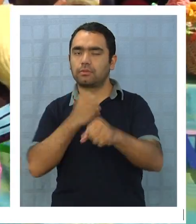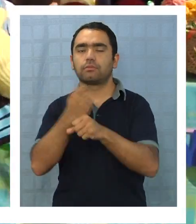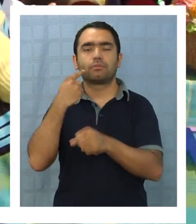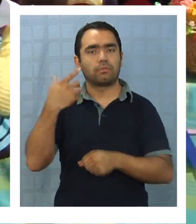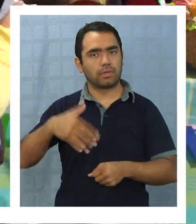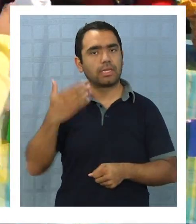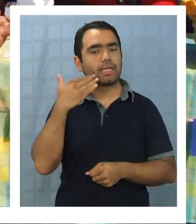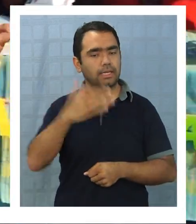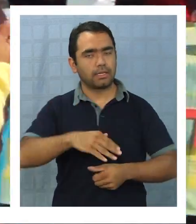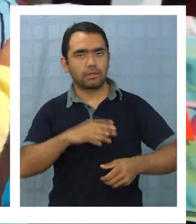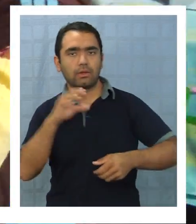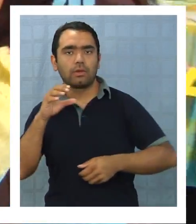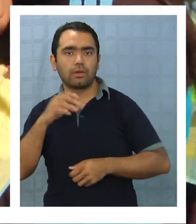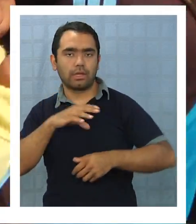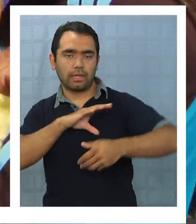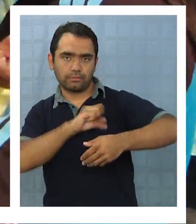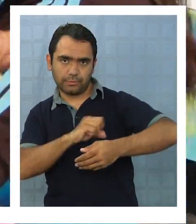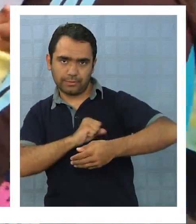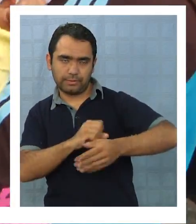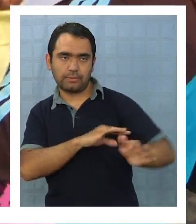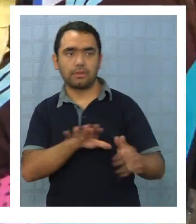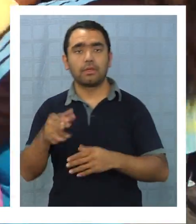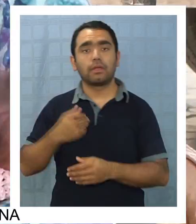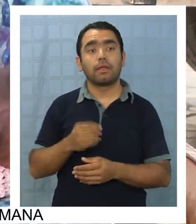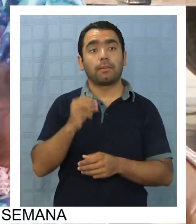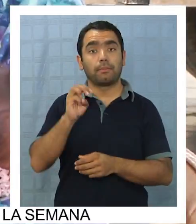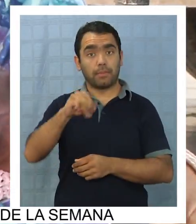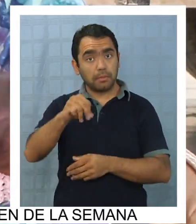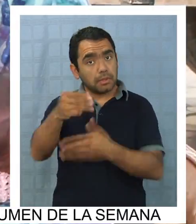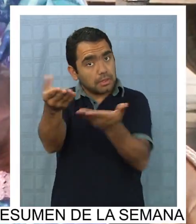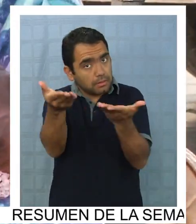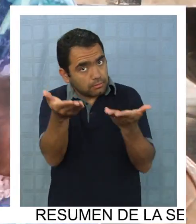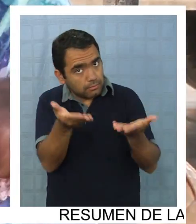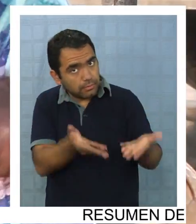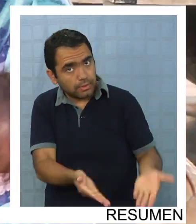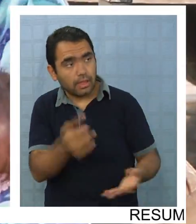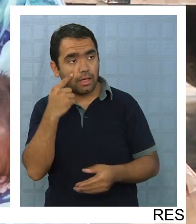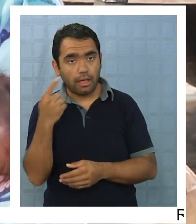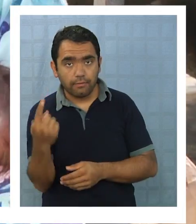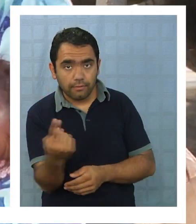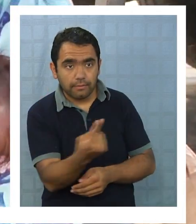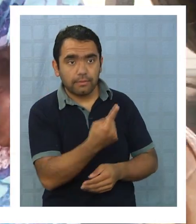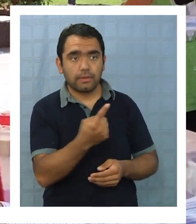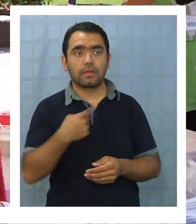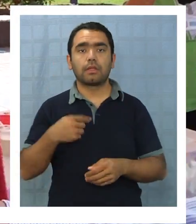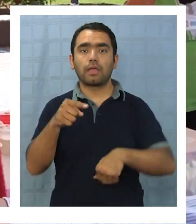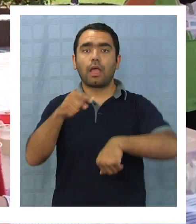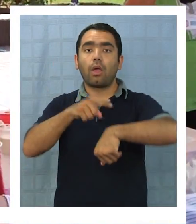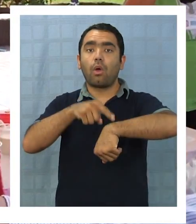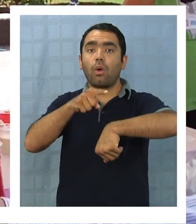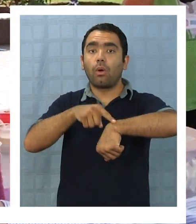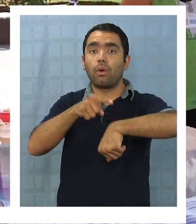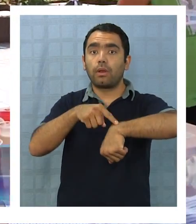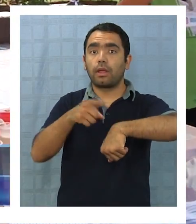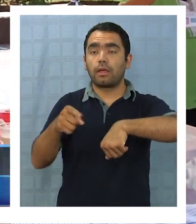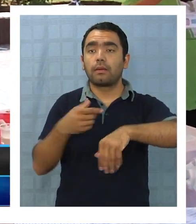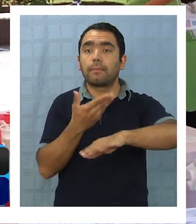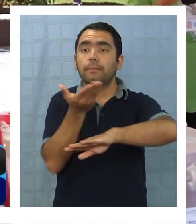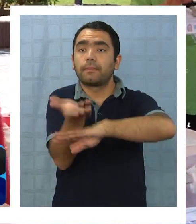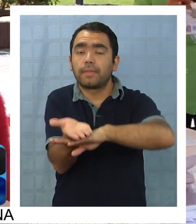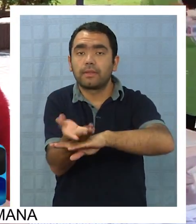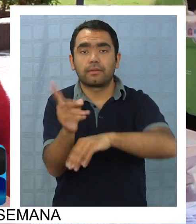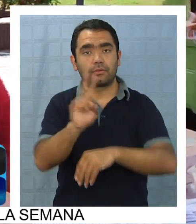están invitadas sobre todo cuando tienen alguna dificultad frente a la lactancia materna ellas no tienen que pedir horas se pueden acercar a su